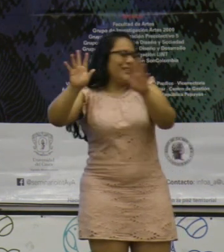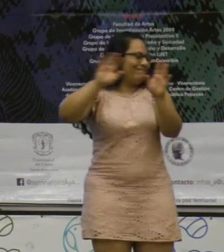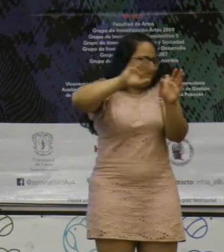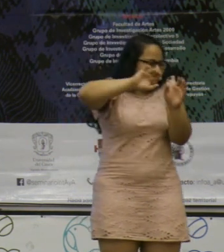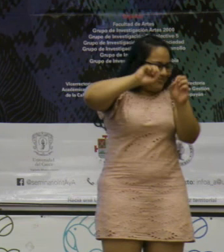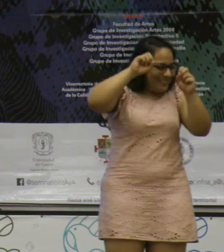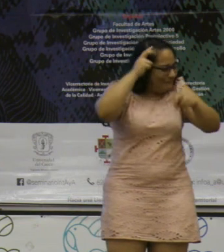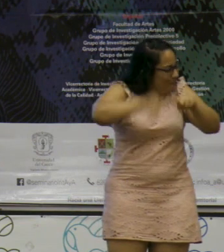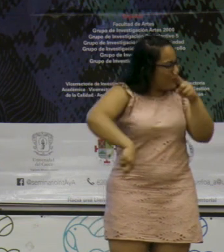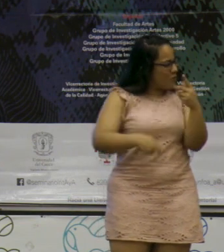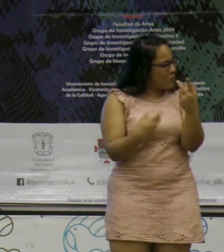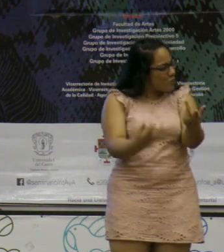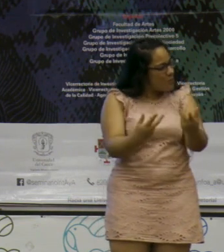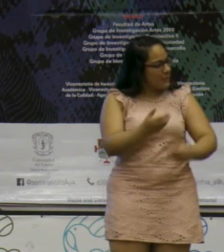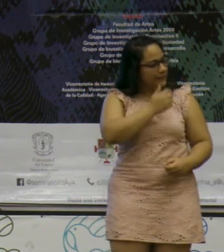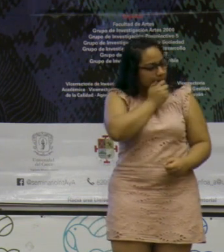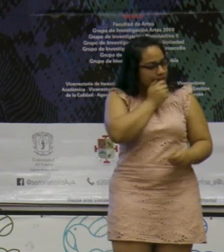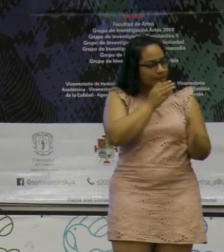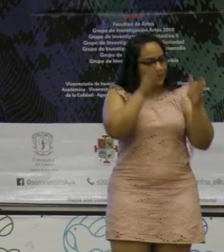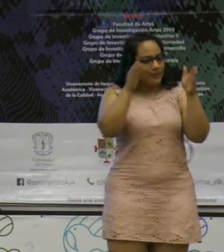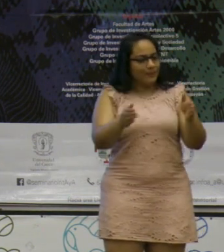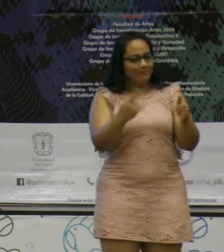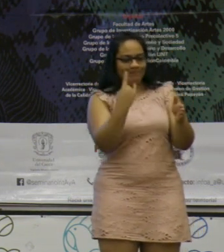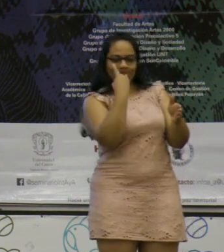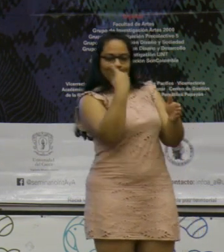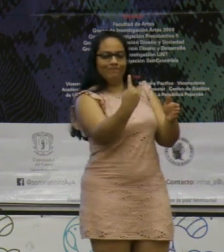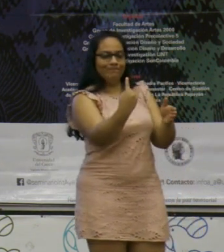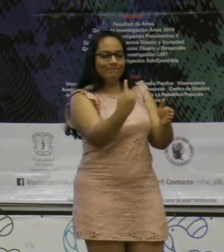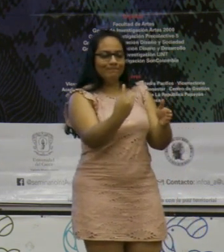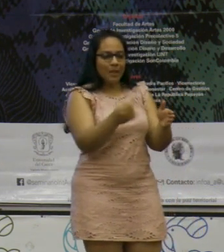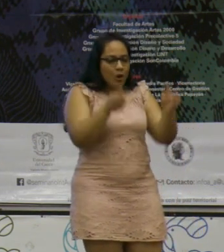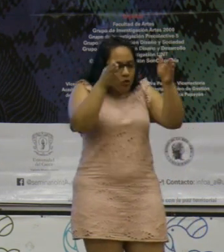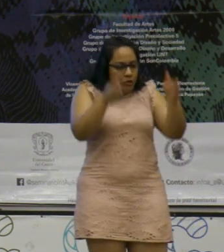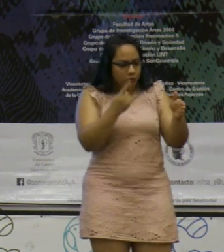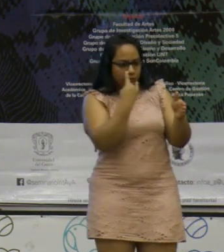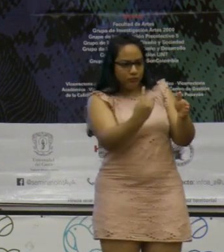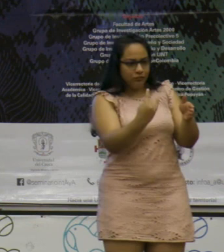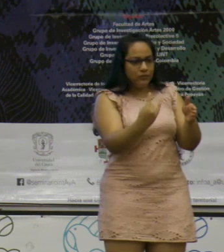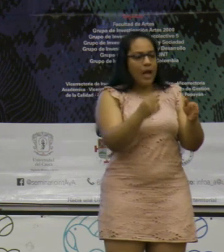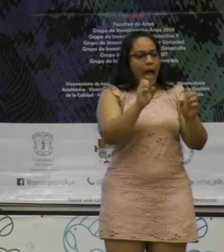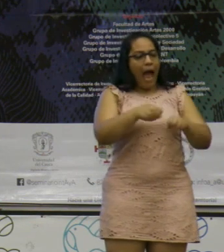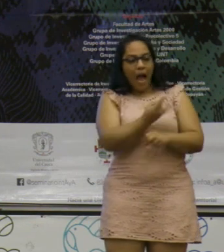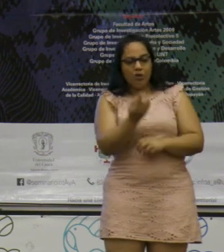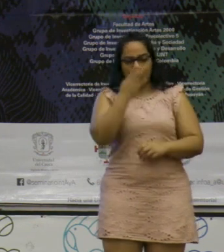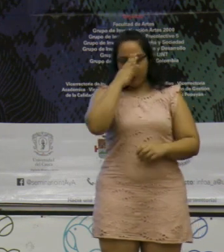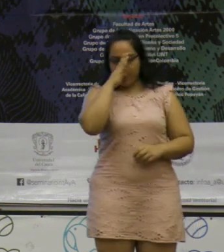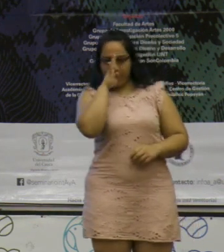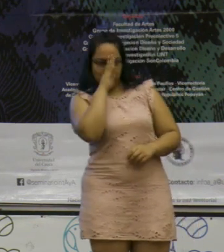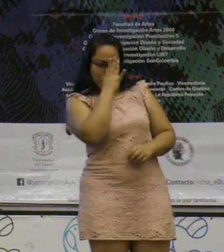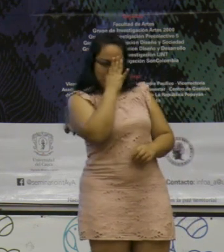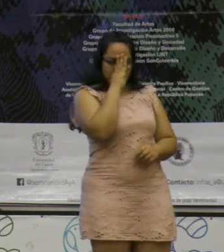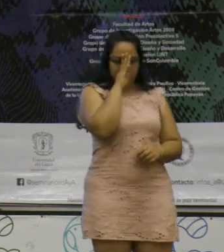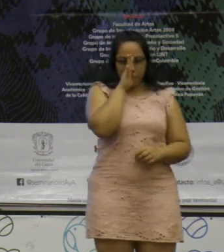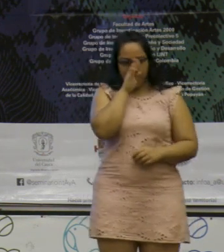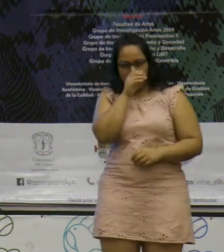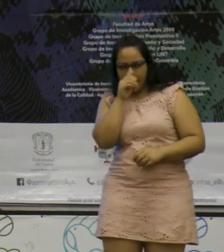no se podía, entonces él crea la categoría de lo interesante. Y lo interesante es todo aquello que cae en la ambigüedad, en eso que es